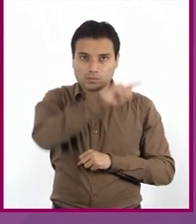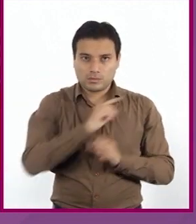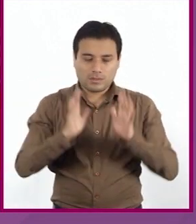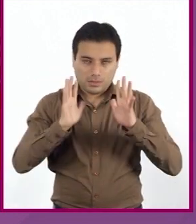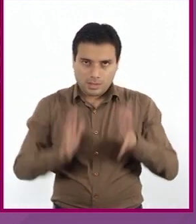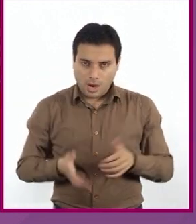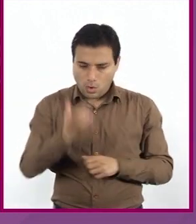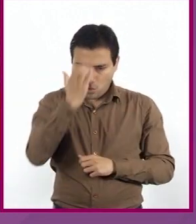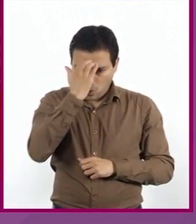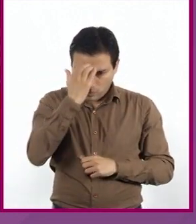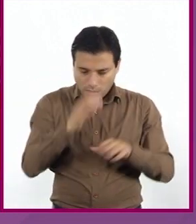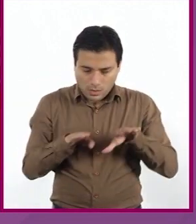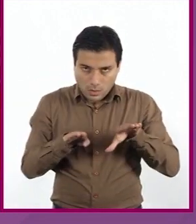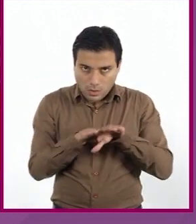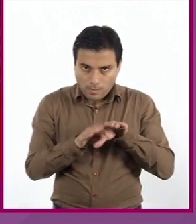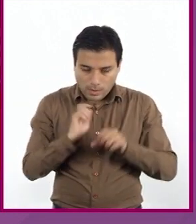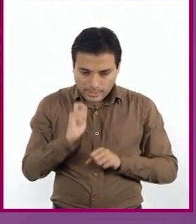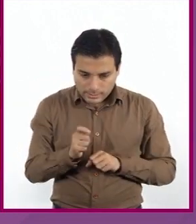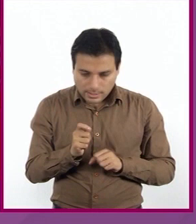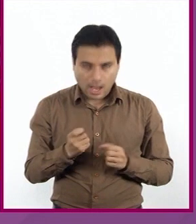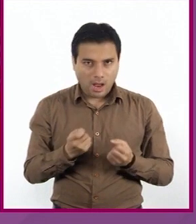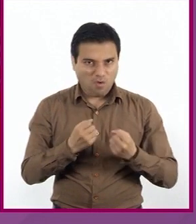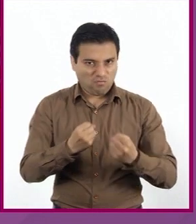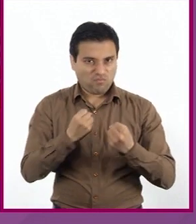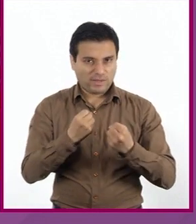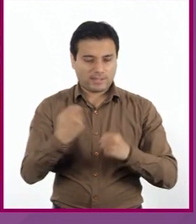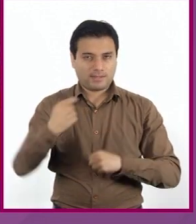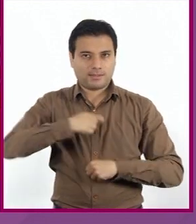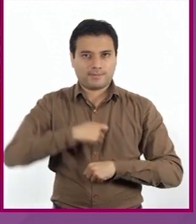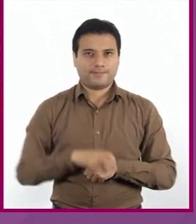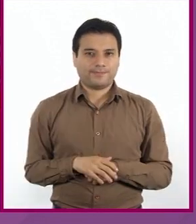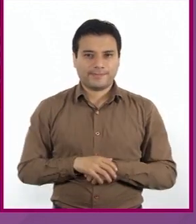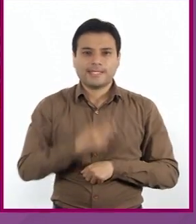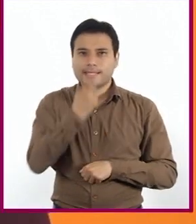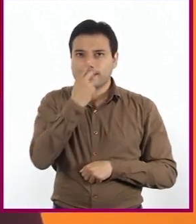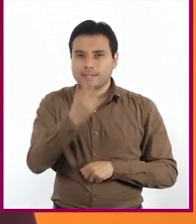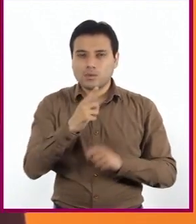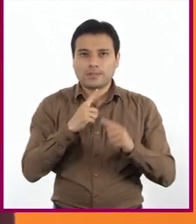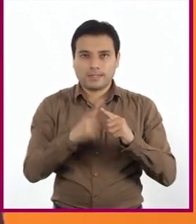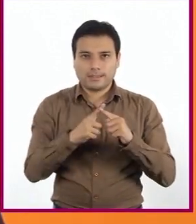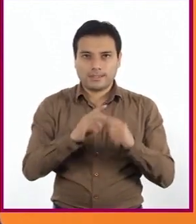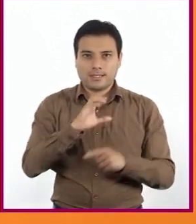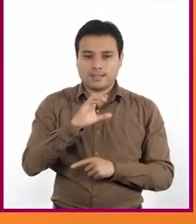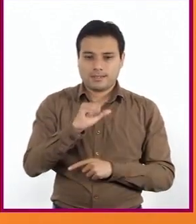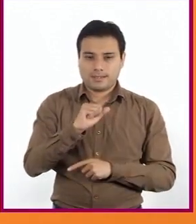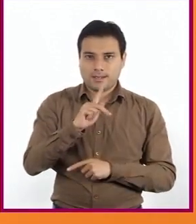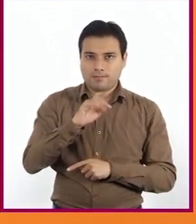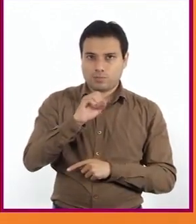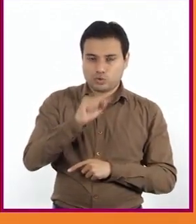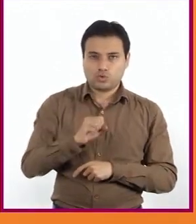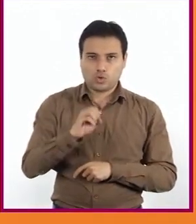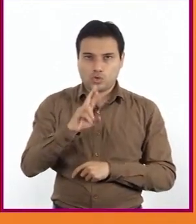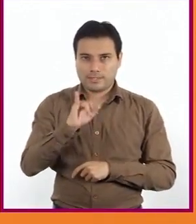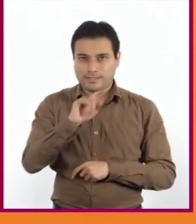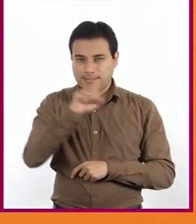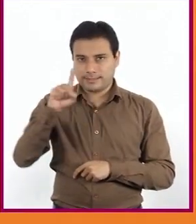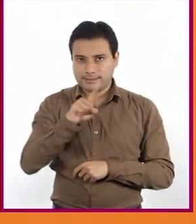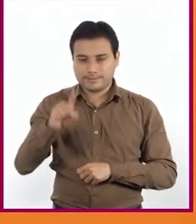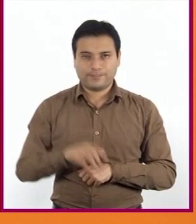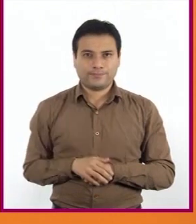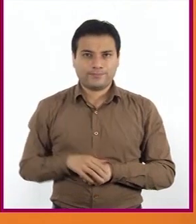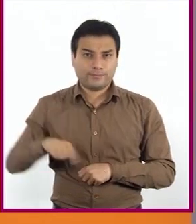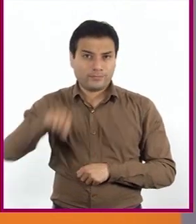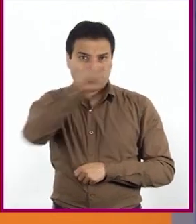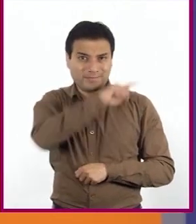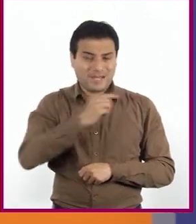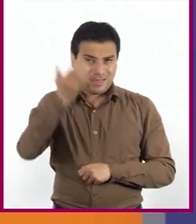la identidad de nuestro pueblo, concluyó Héctor Luis Campos Ortiz. ¿Alguna vez han visto o